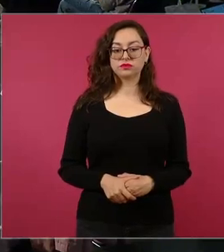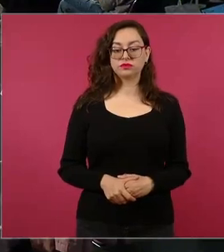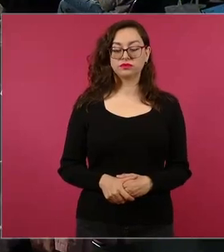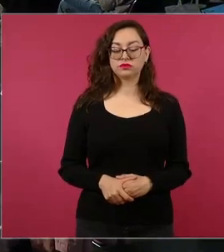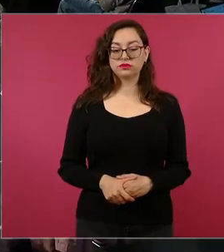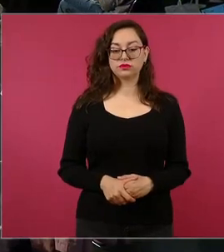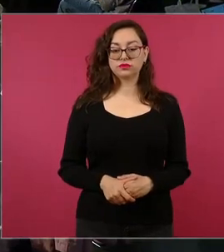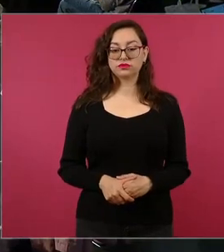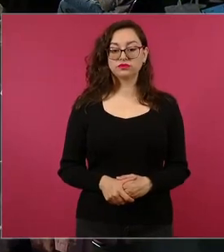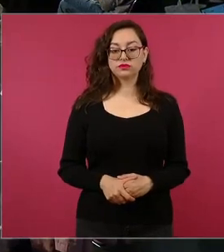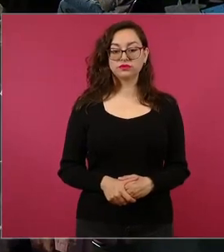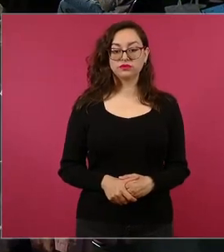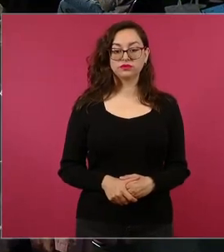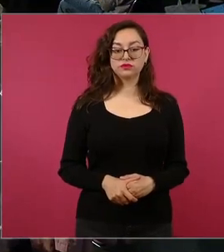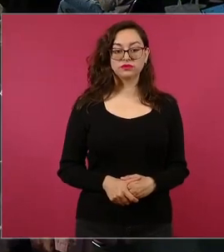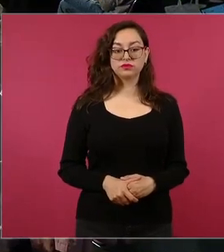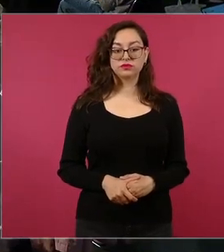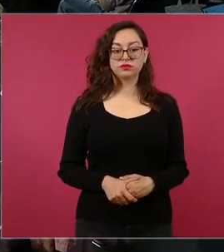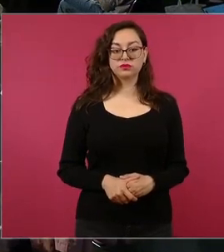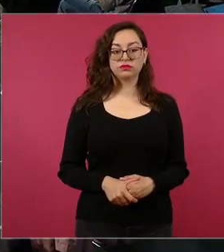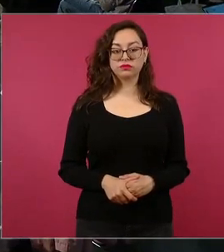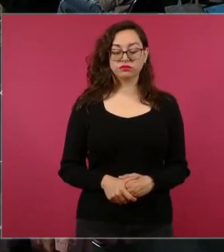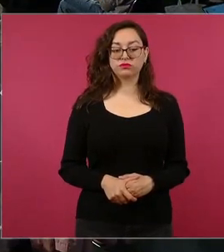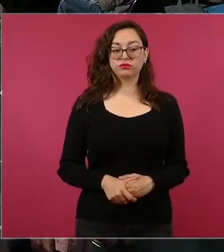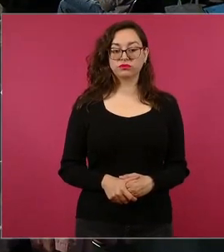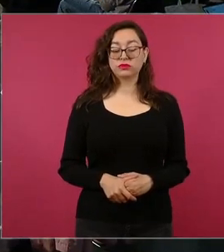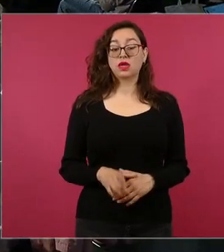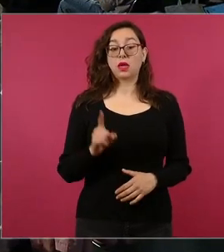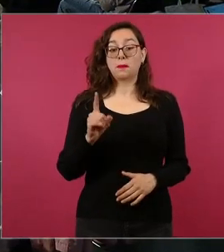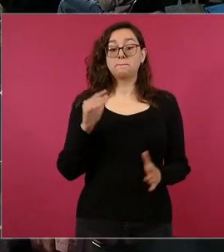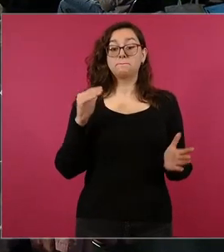Está arriba. Y